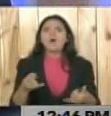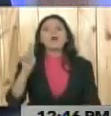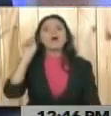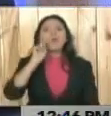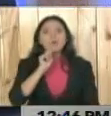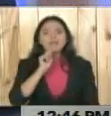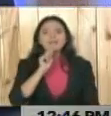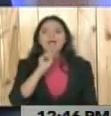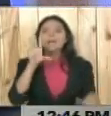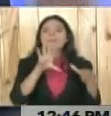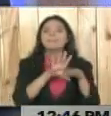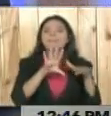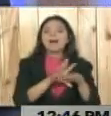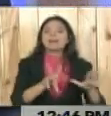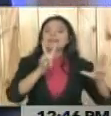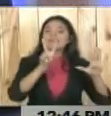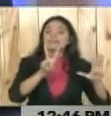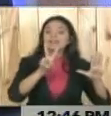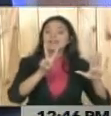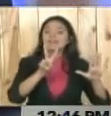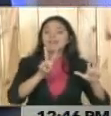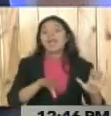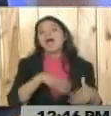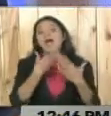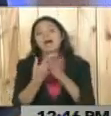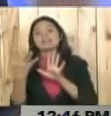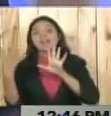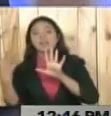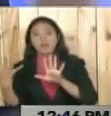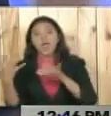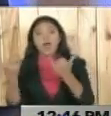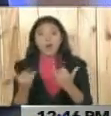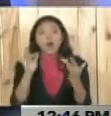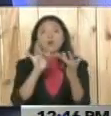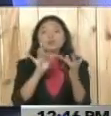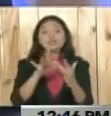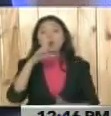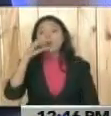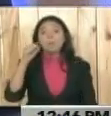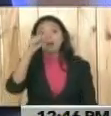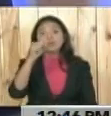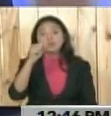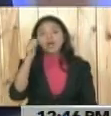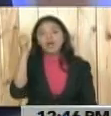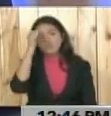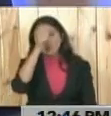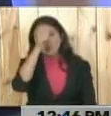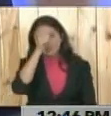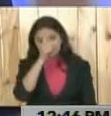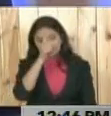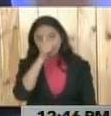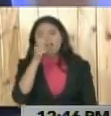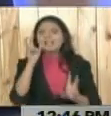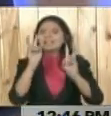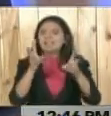9 de la noche. En contacto con Maduro los días domingo a las 12 del mediodía. Y algo muy importante para el tema de vivienda, el jueves, la